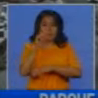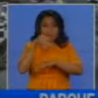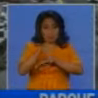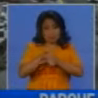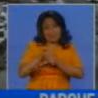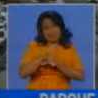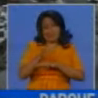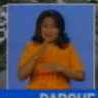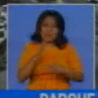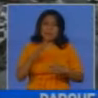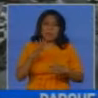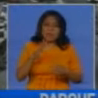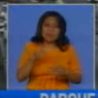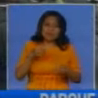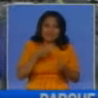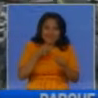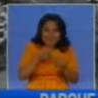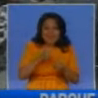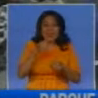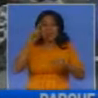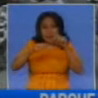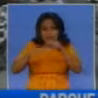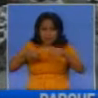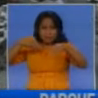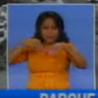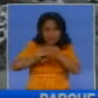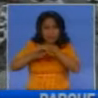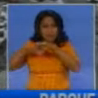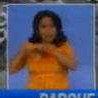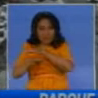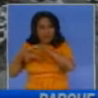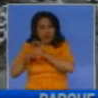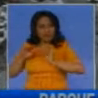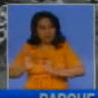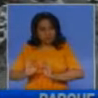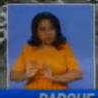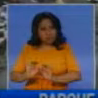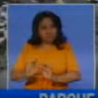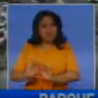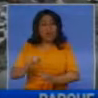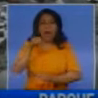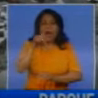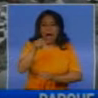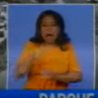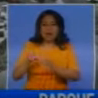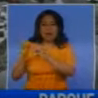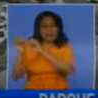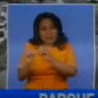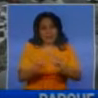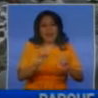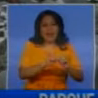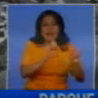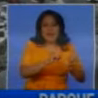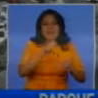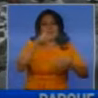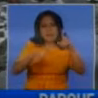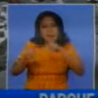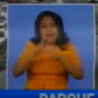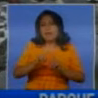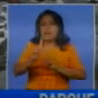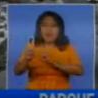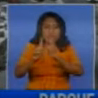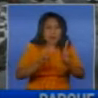es decir, en pocos minutos más, ya podrán acceder a la parte principal donde se hará la organización de cada uno de los fans para que ingresen a sus